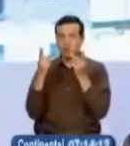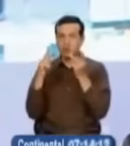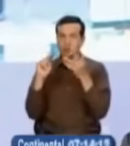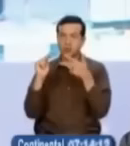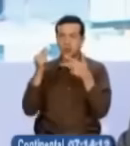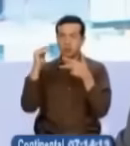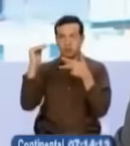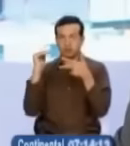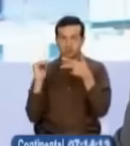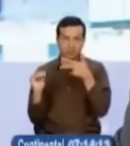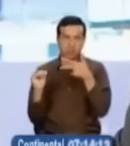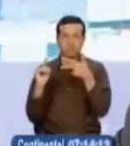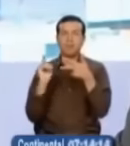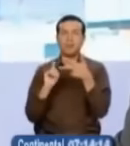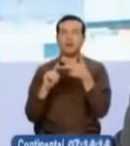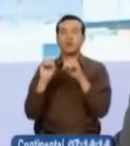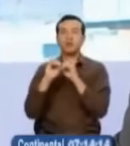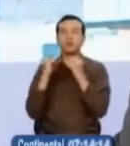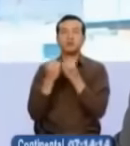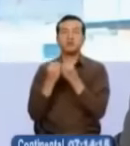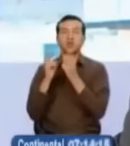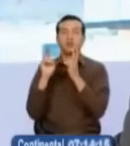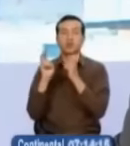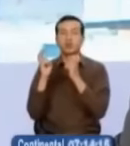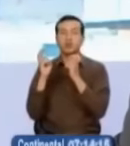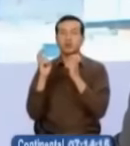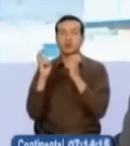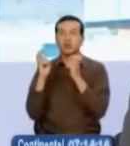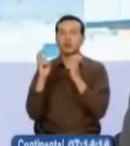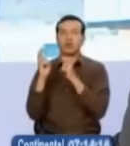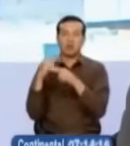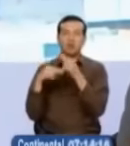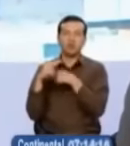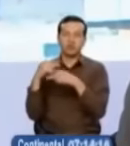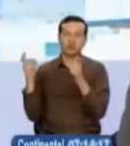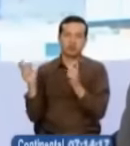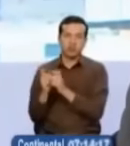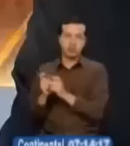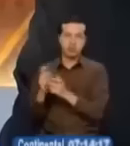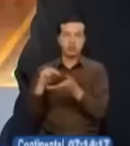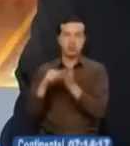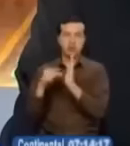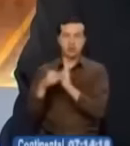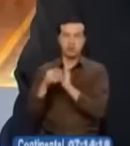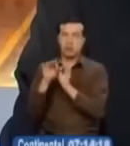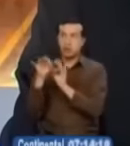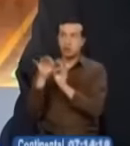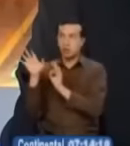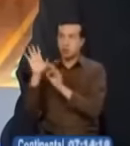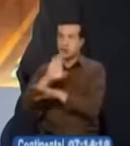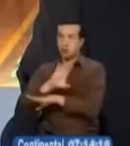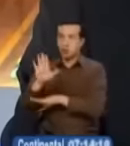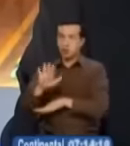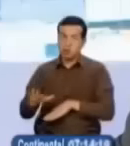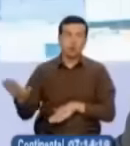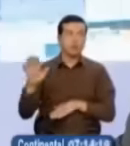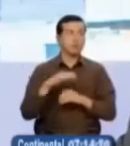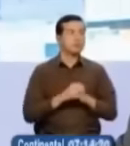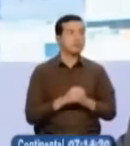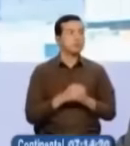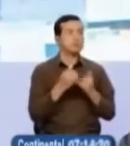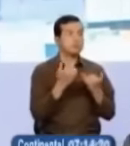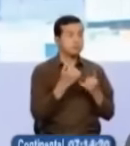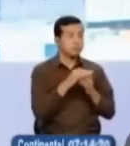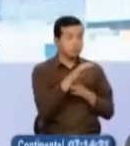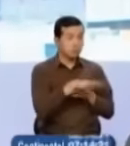piso. Y las organizaciones del sector financiero popular y solidario. ¿Que tienen que ver con la red rural? Claro. La red financiera